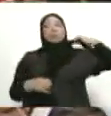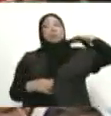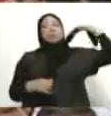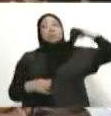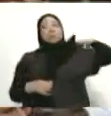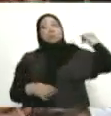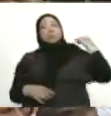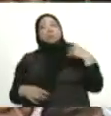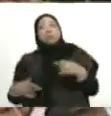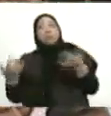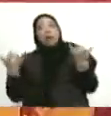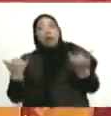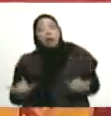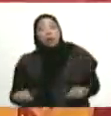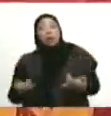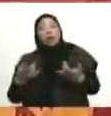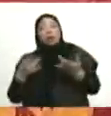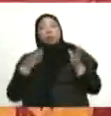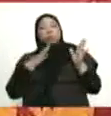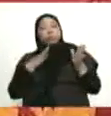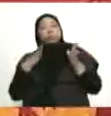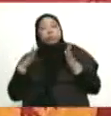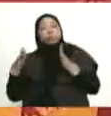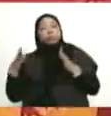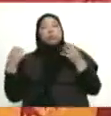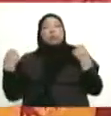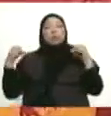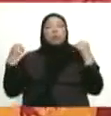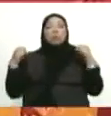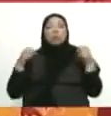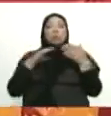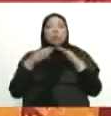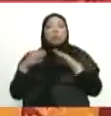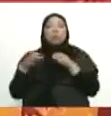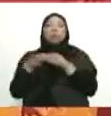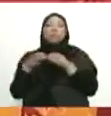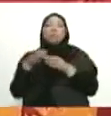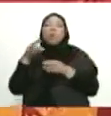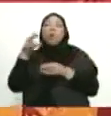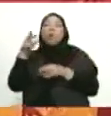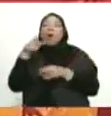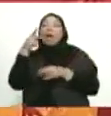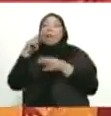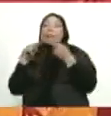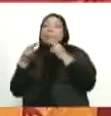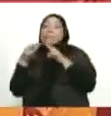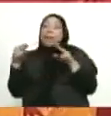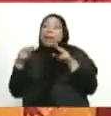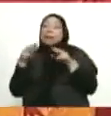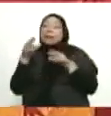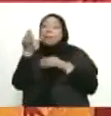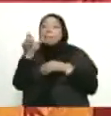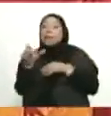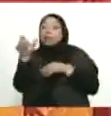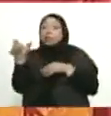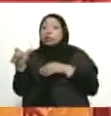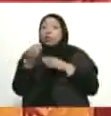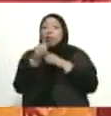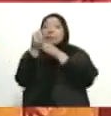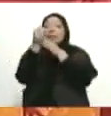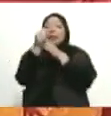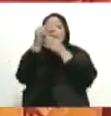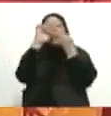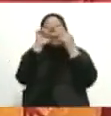la organización, a la reactivación de las cuadrillas de paz para garantizar en todo el territorio